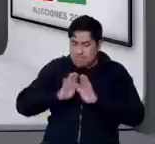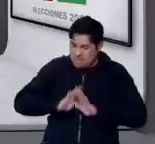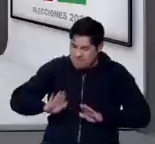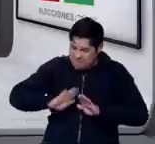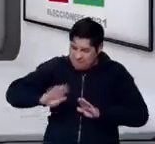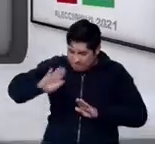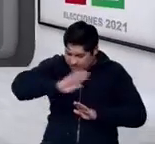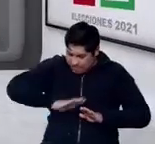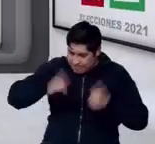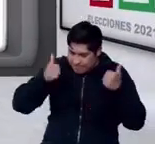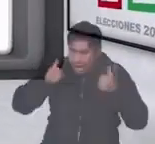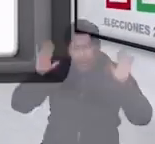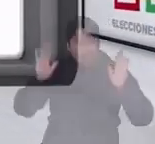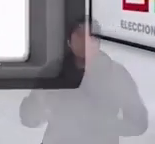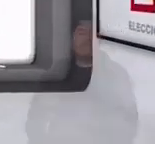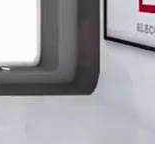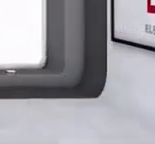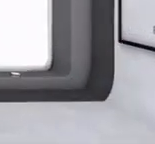acta.